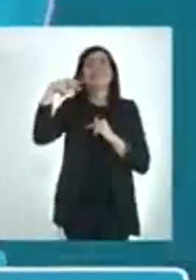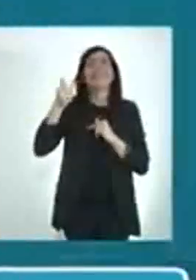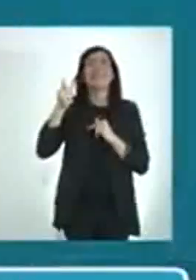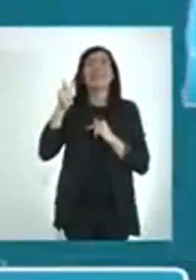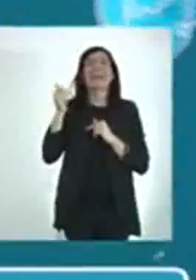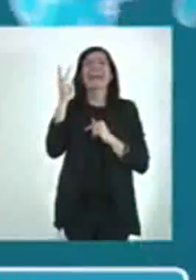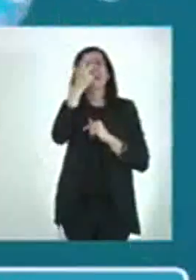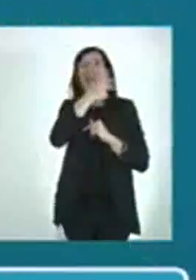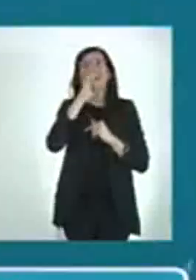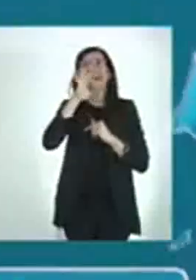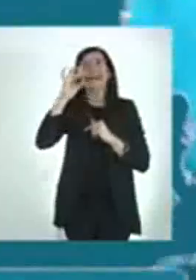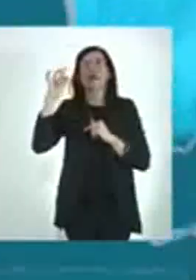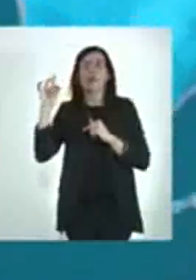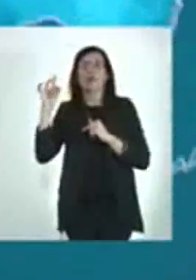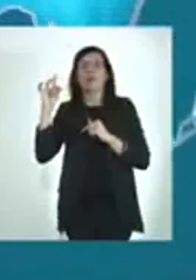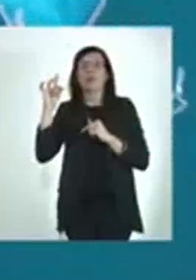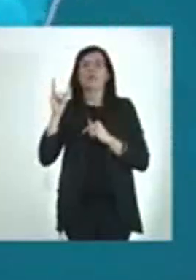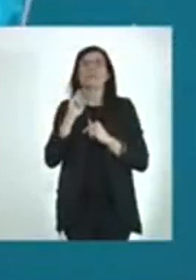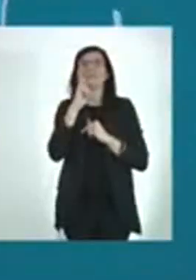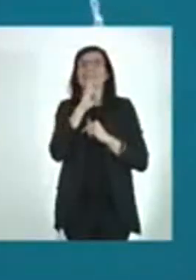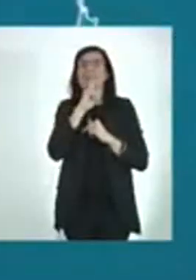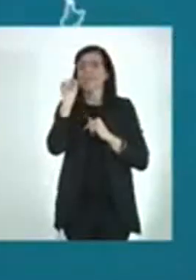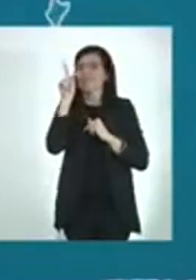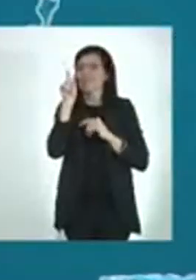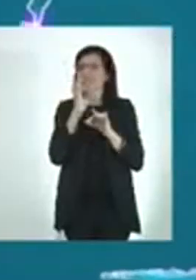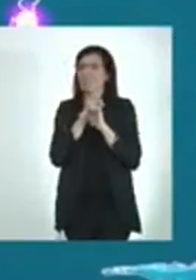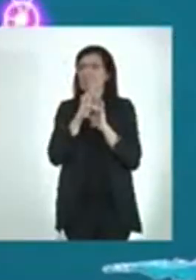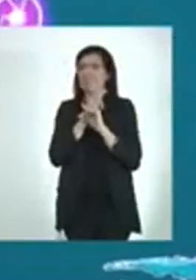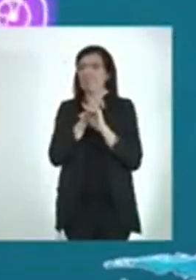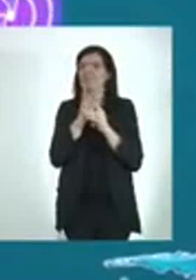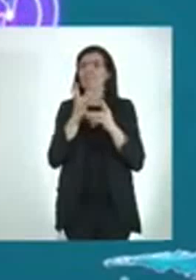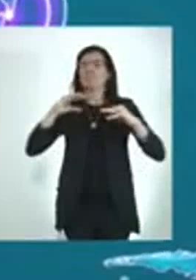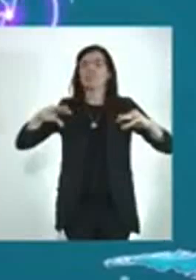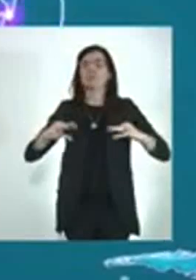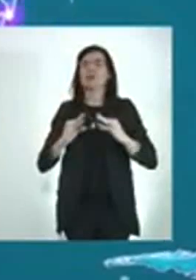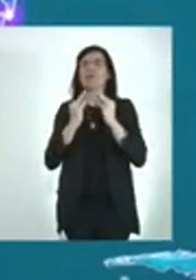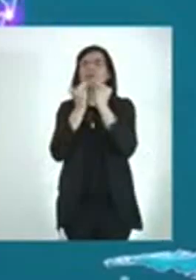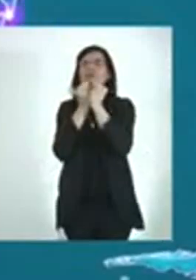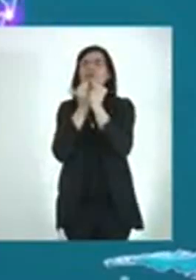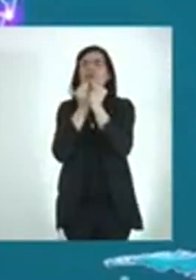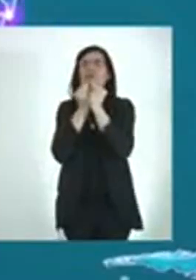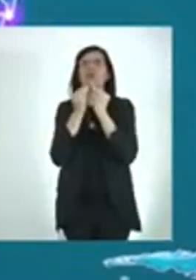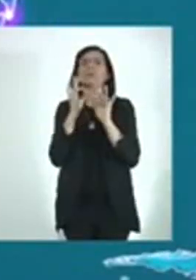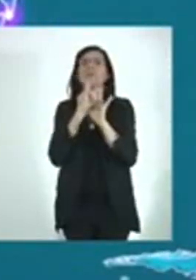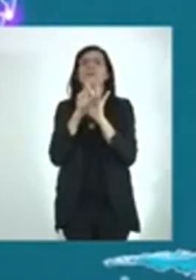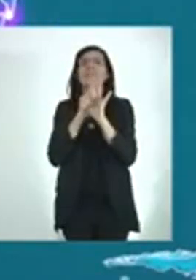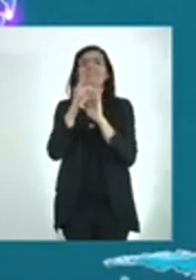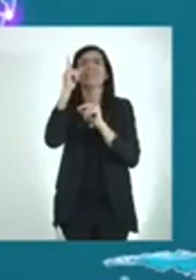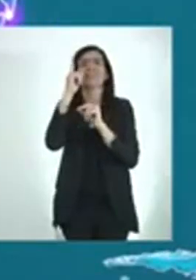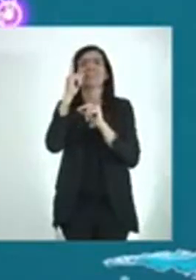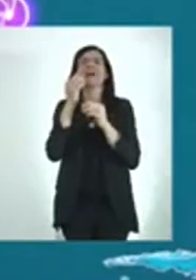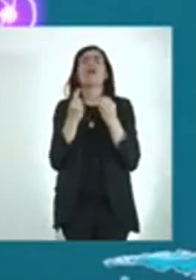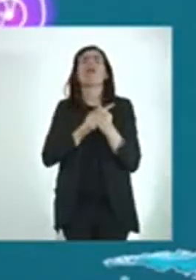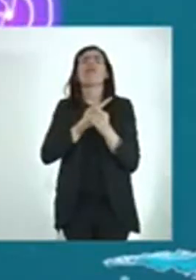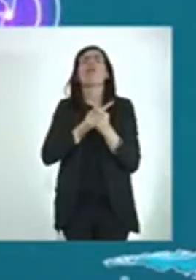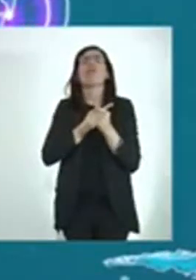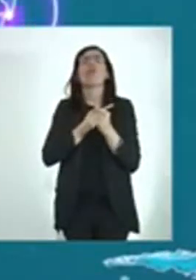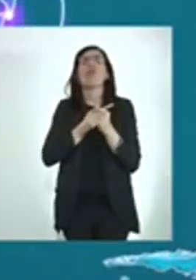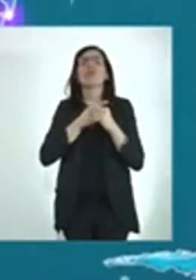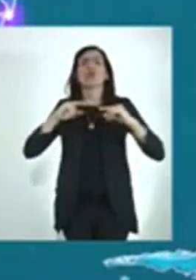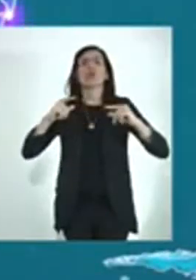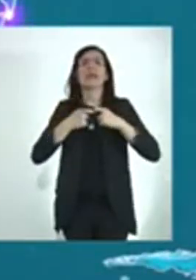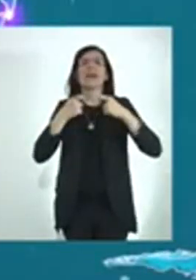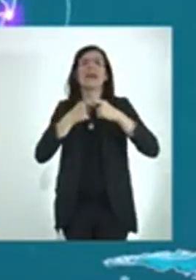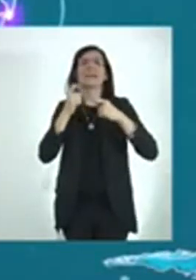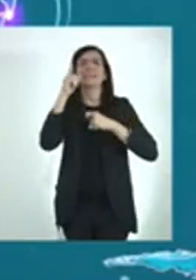Hood. En este caso, presten atención porque ella es fundadora de Education Hub, una organización sin fines de